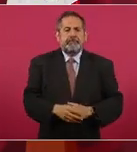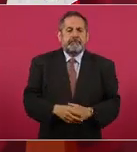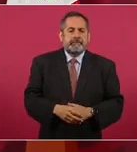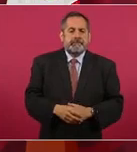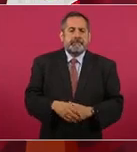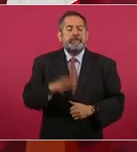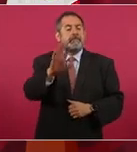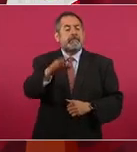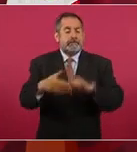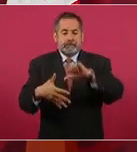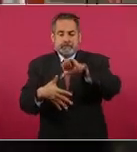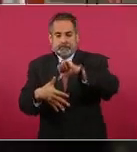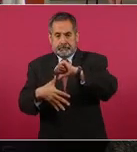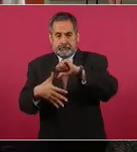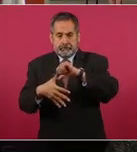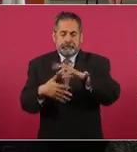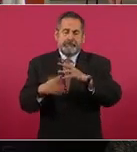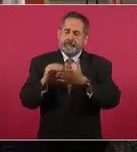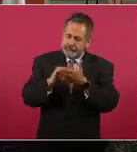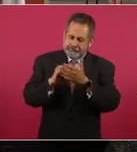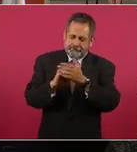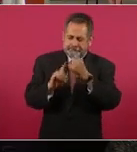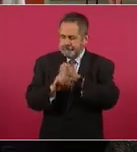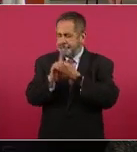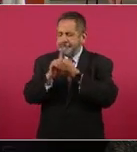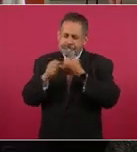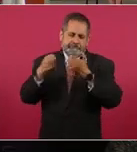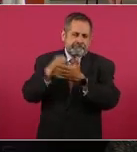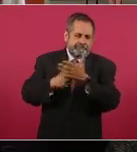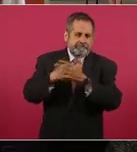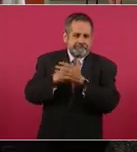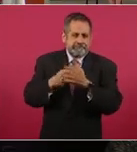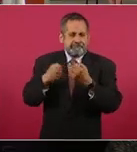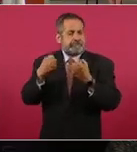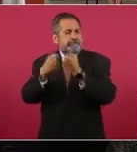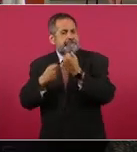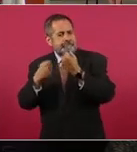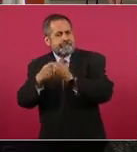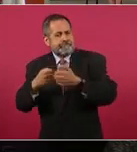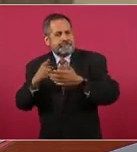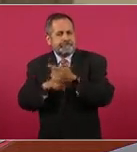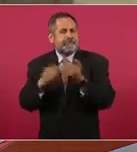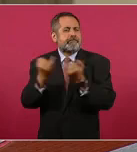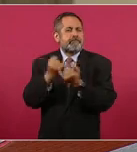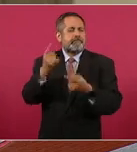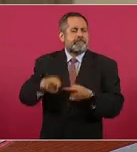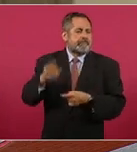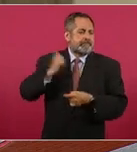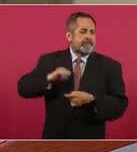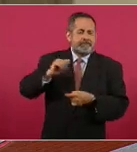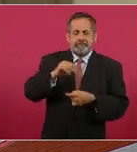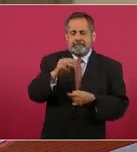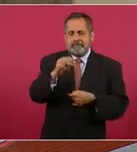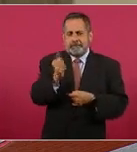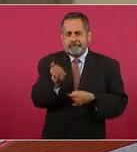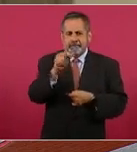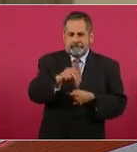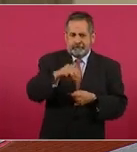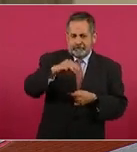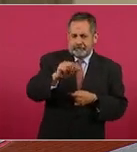Latinoamérica todavía está en ese camino lento de lucha del sueño de San Martín y Bolívar, ¿no? Que es el sueño de la